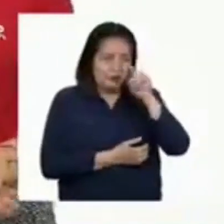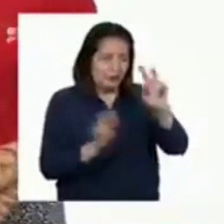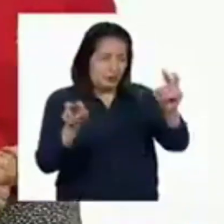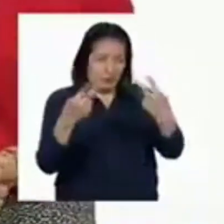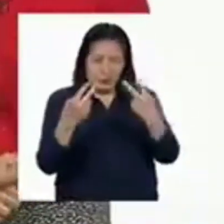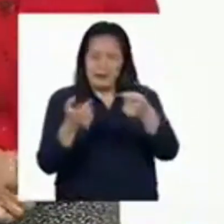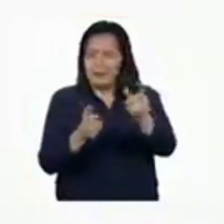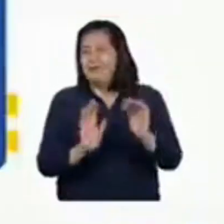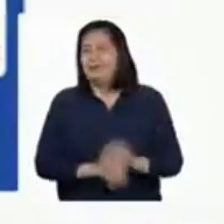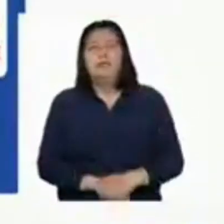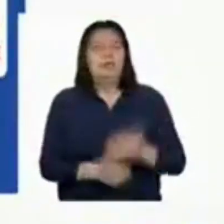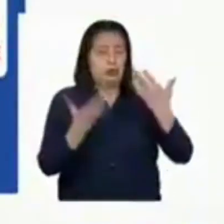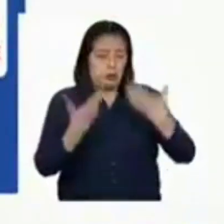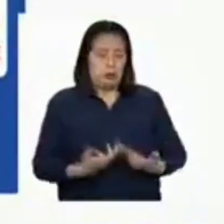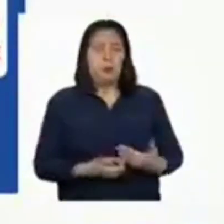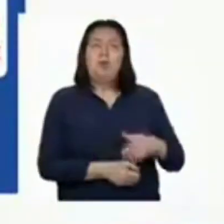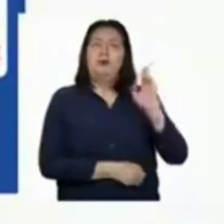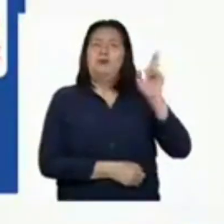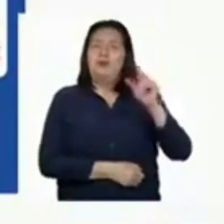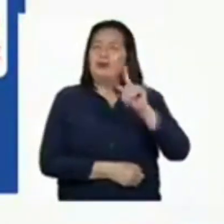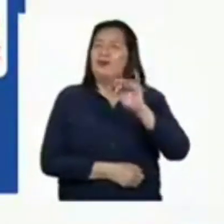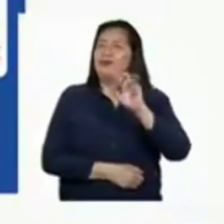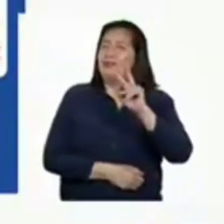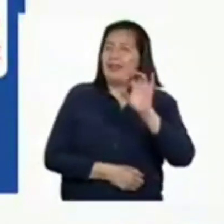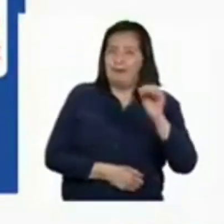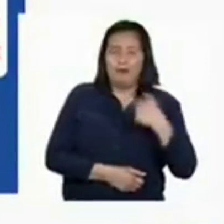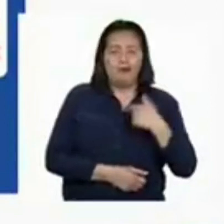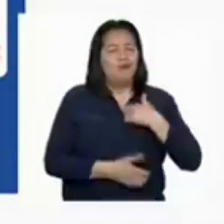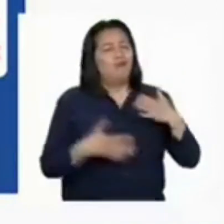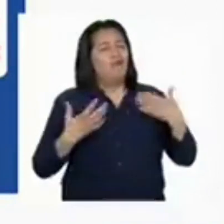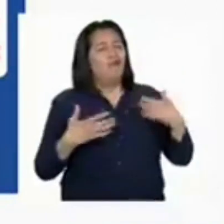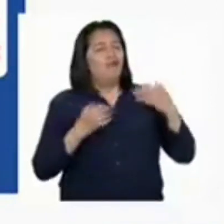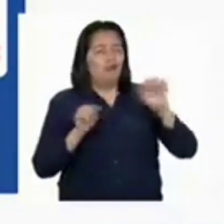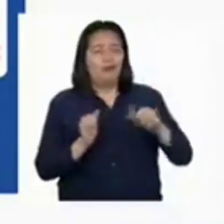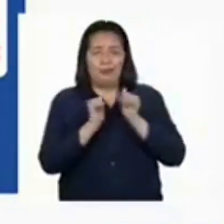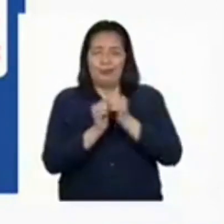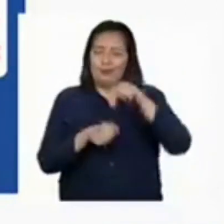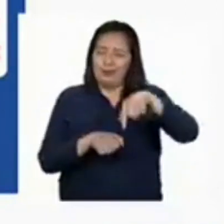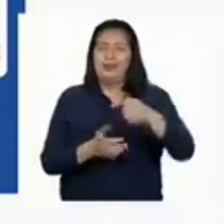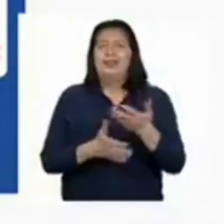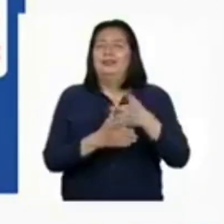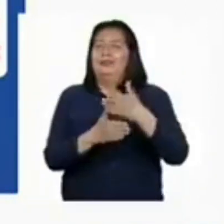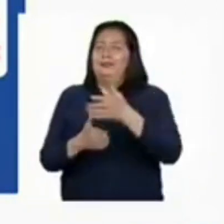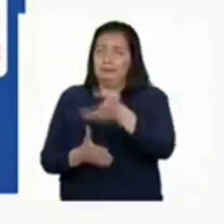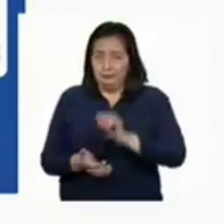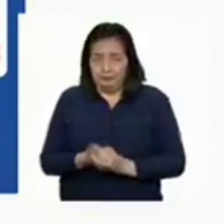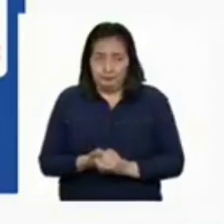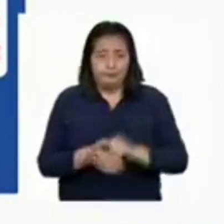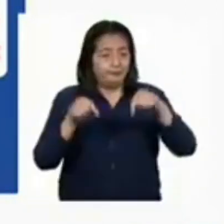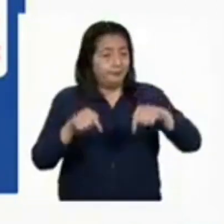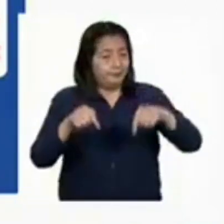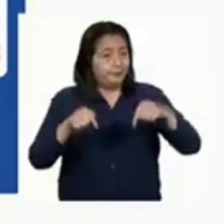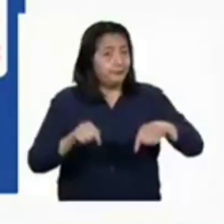nos ven desde casa. Soy el profesor Gustavo Romero Velarde y estoy muy contento de acompañarlos y compartir con ustedes